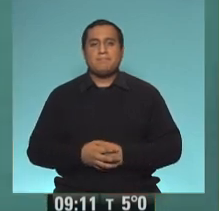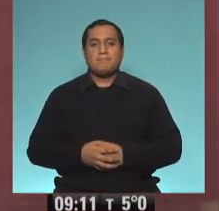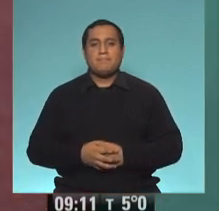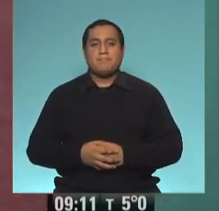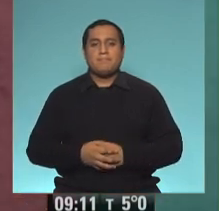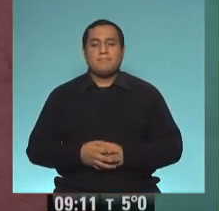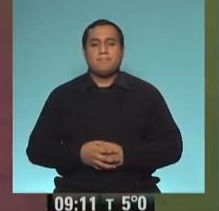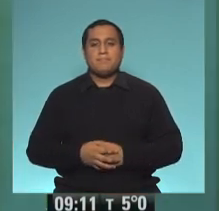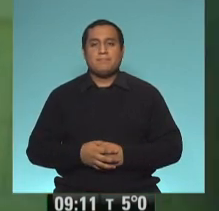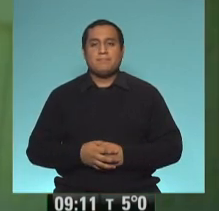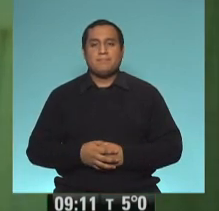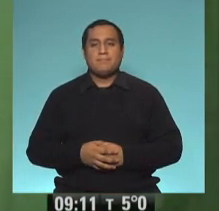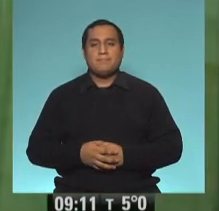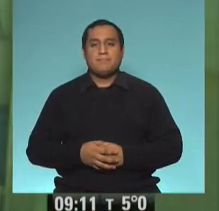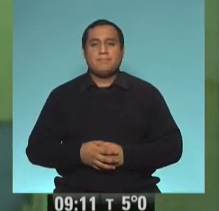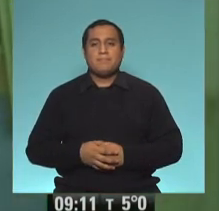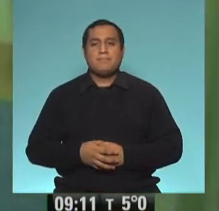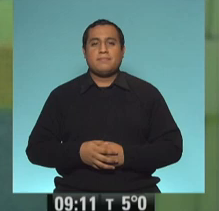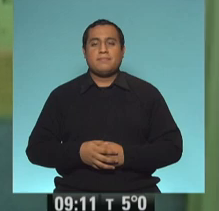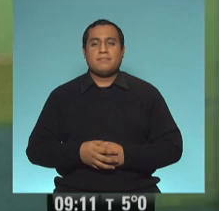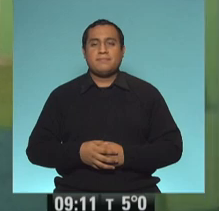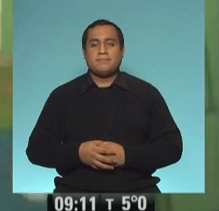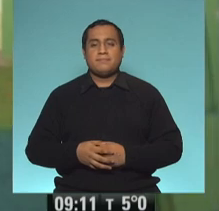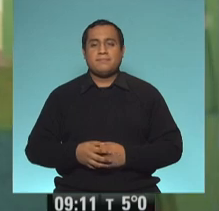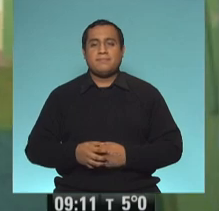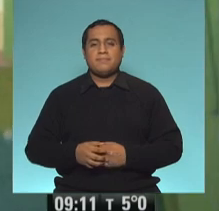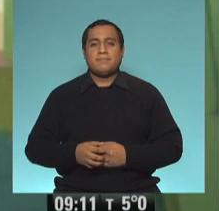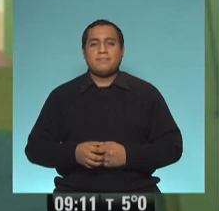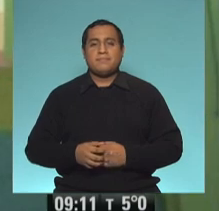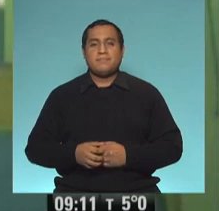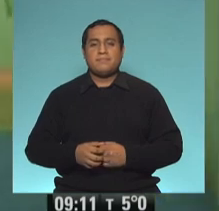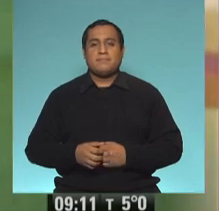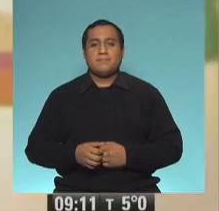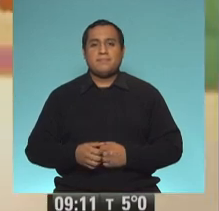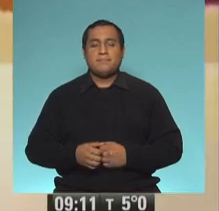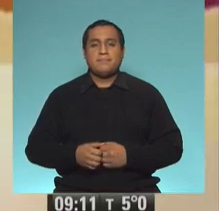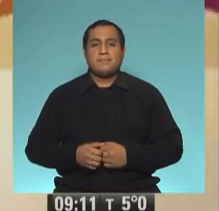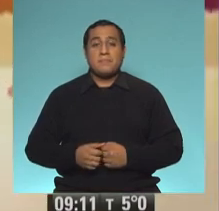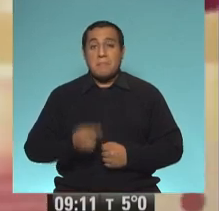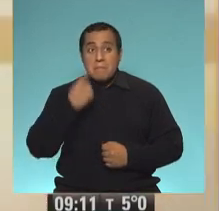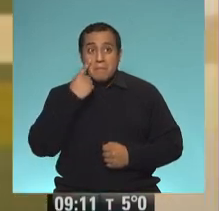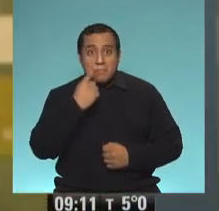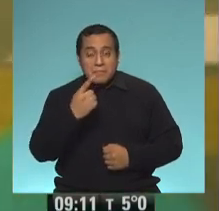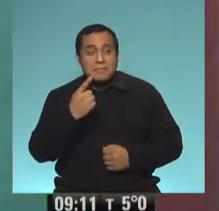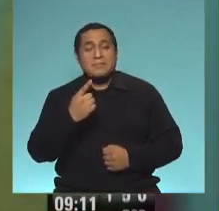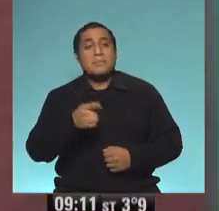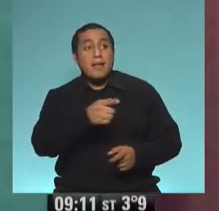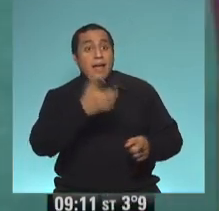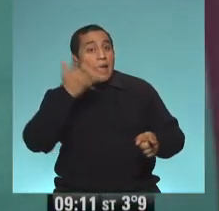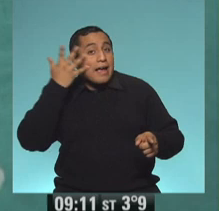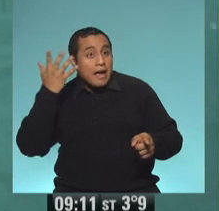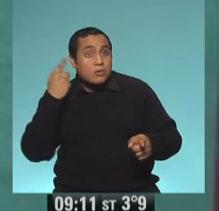pa. ¿Lo ves o no lo ves? Al gato que pesa, allí,